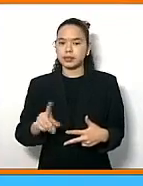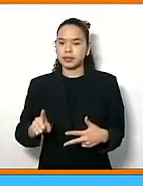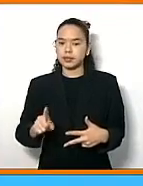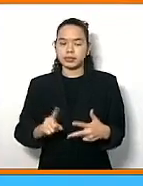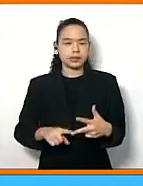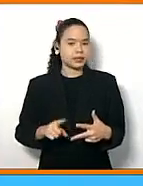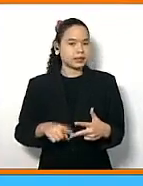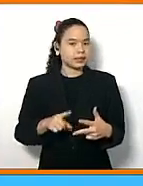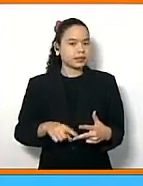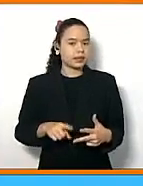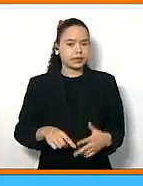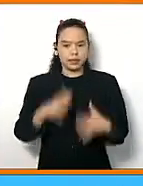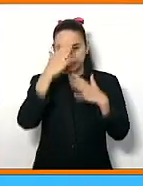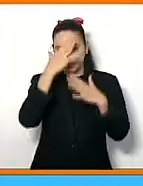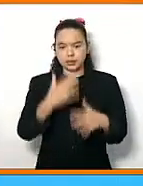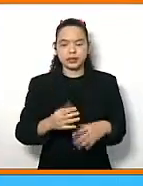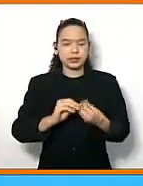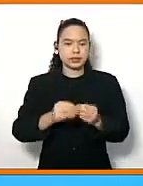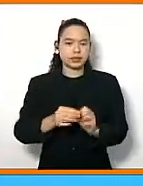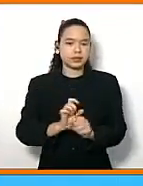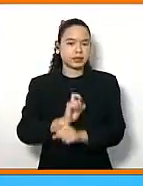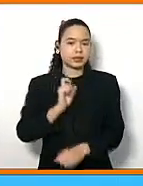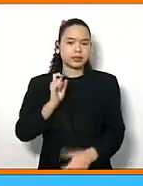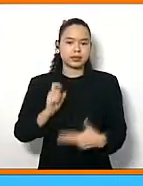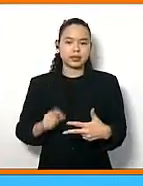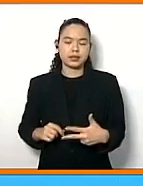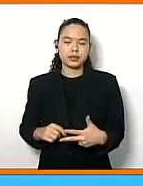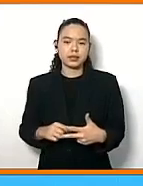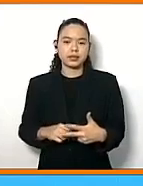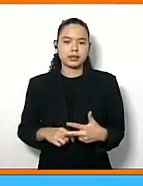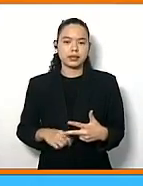91. Tercer y decisivo número ganador,